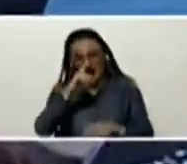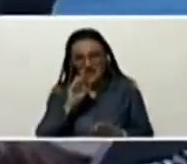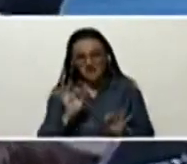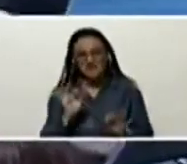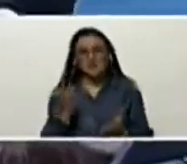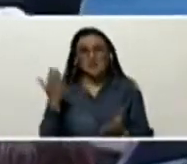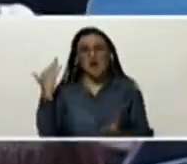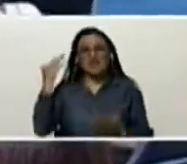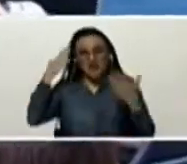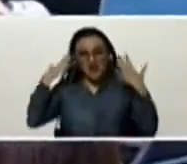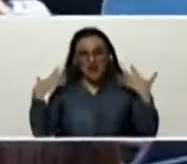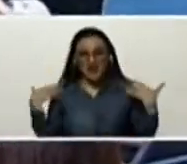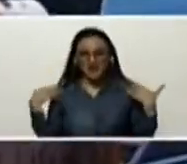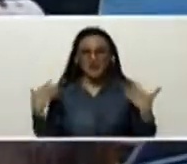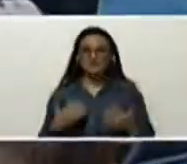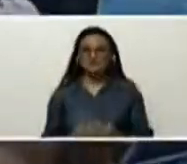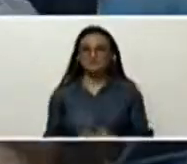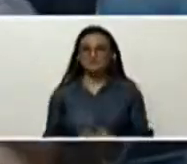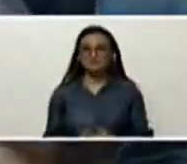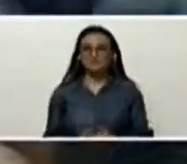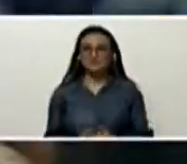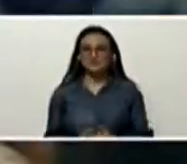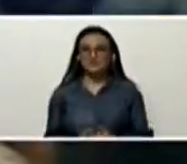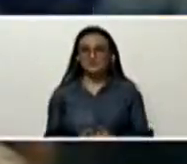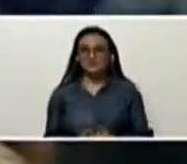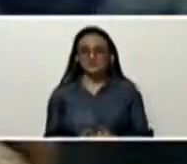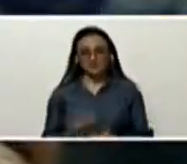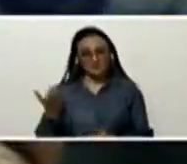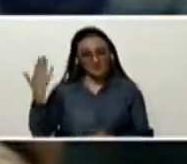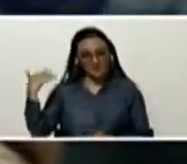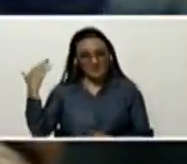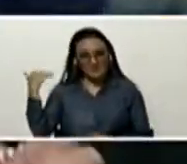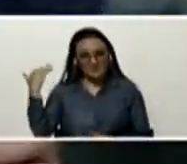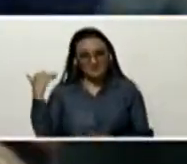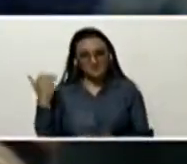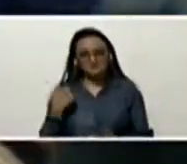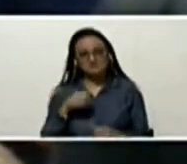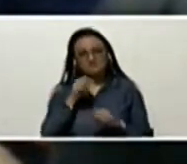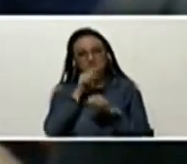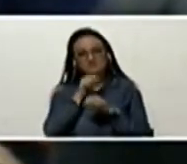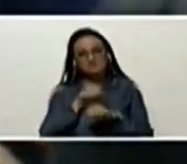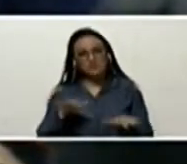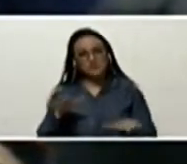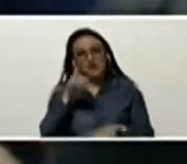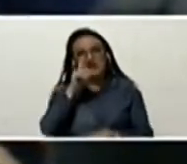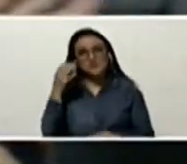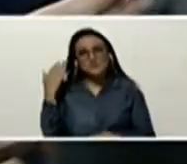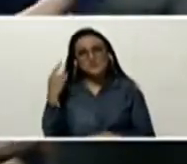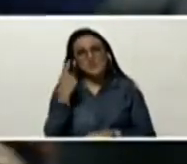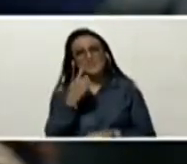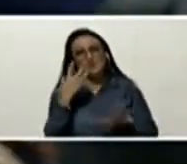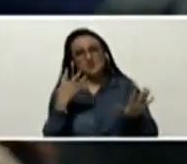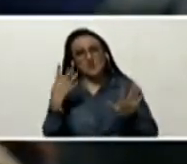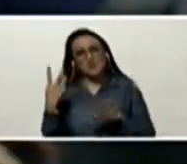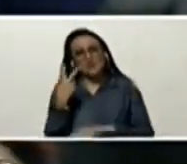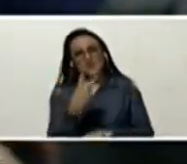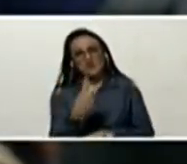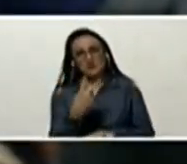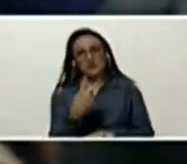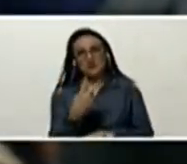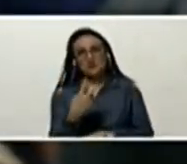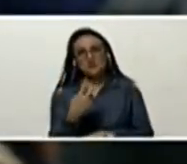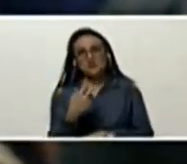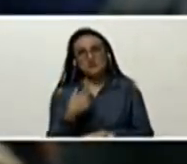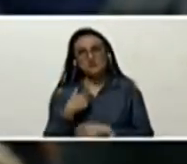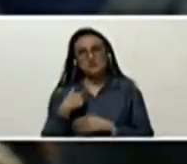Entonces, ya teníamos para ese tiempo, Ciudadano Presidente, publicado en el año 92, que es cuando yo defiendo,